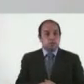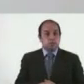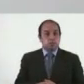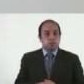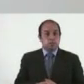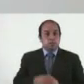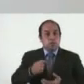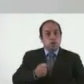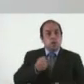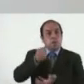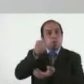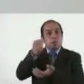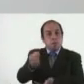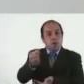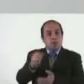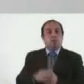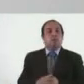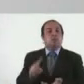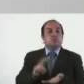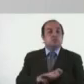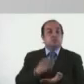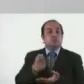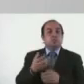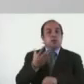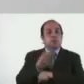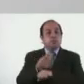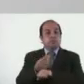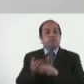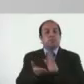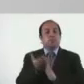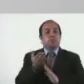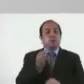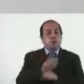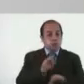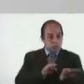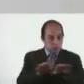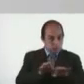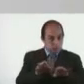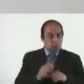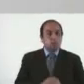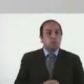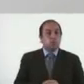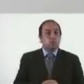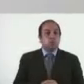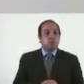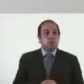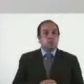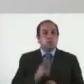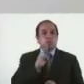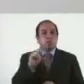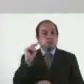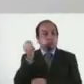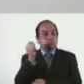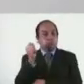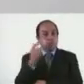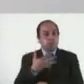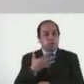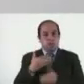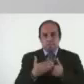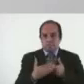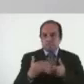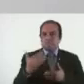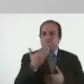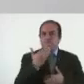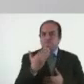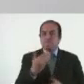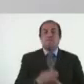donde él construyó o nada más del tramo que se cayó? Nunca nos han dicho directamente